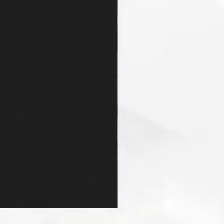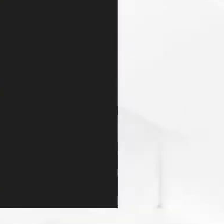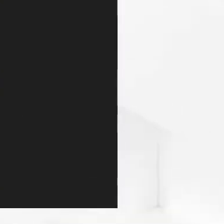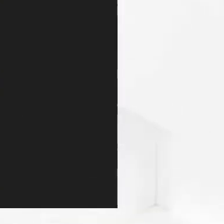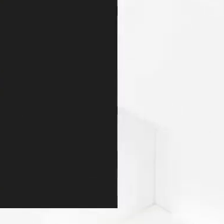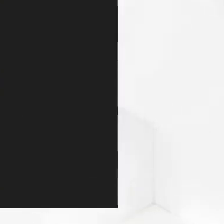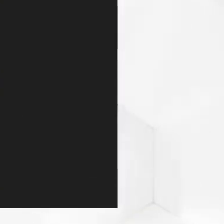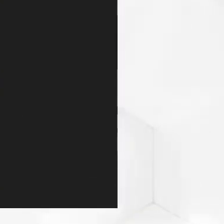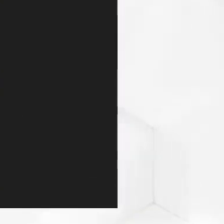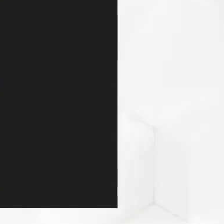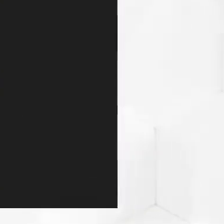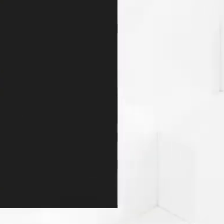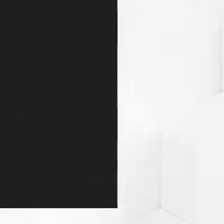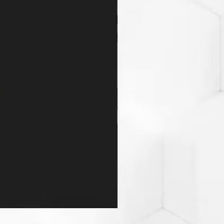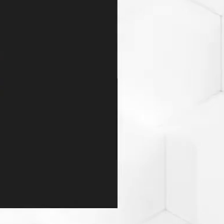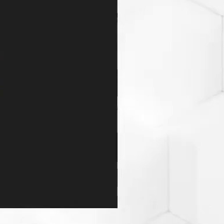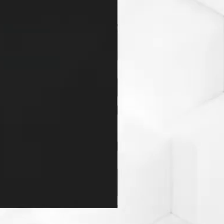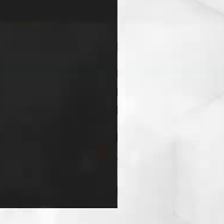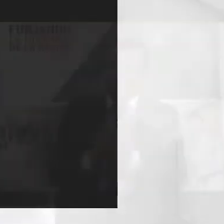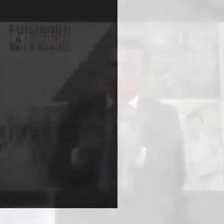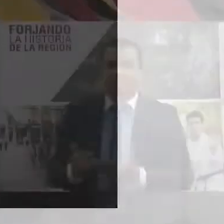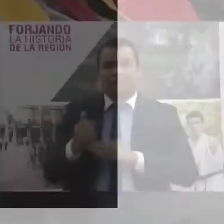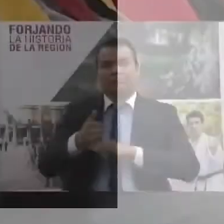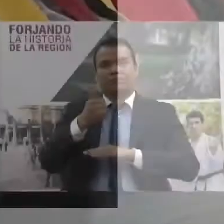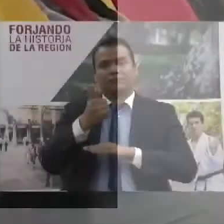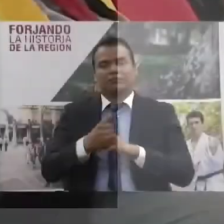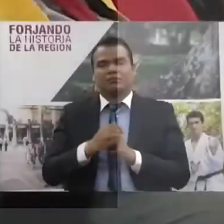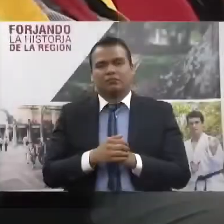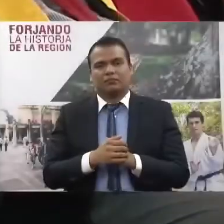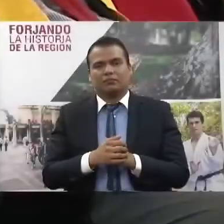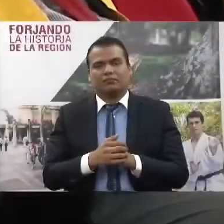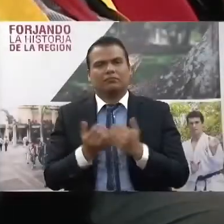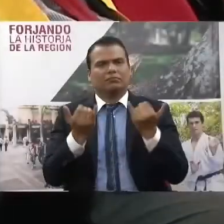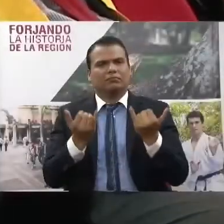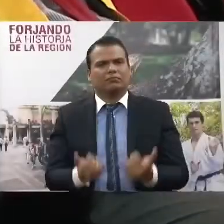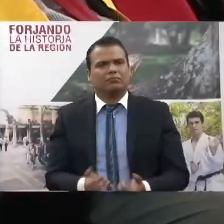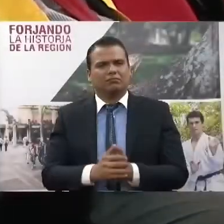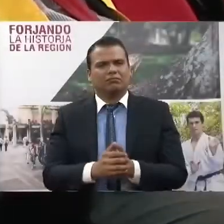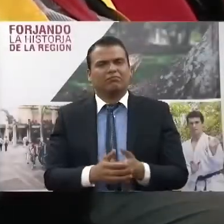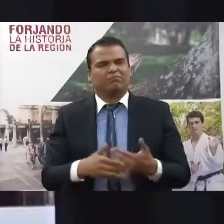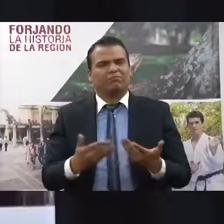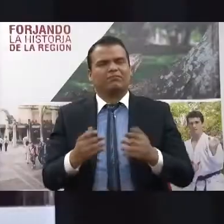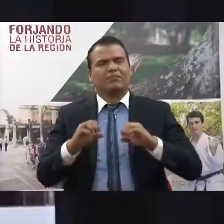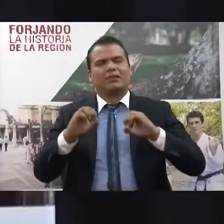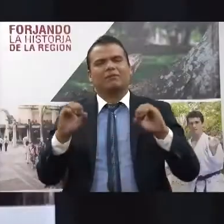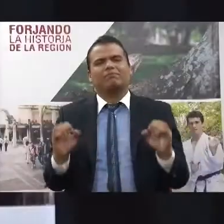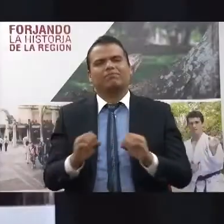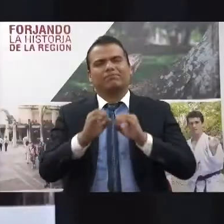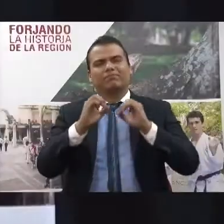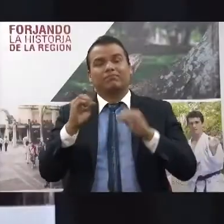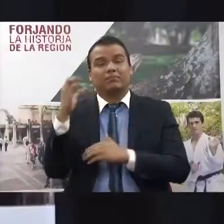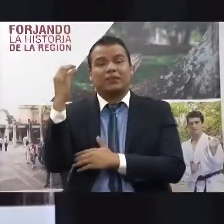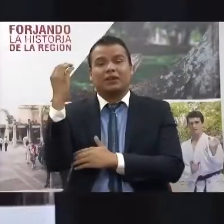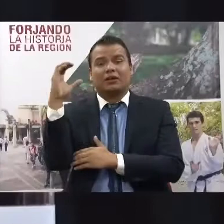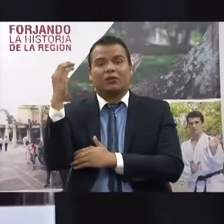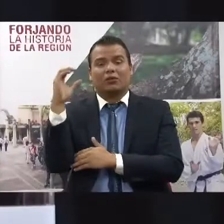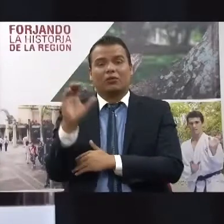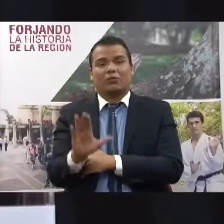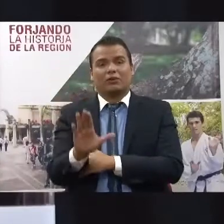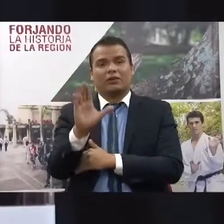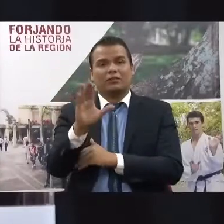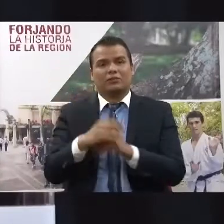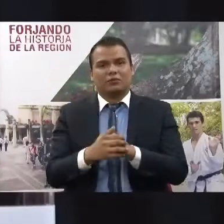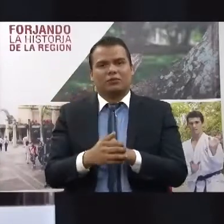grado. Muchas gracias. Muchísimas gracias, señor rector. A continuación, escucharemos el himno nacional de la República de